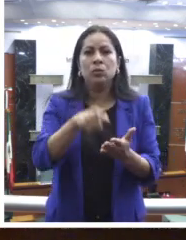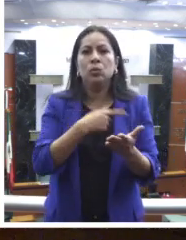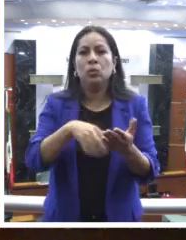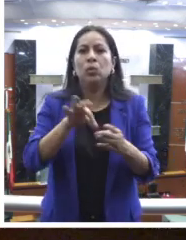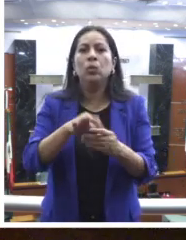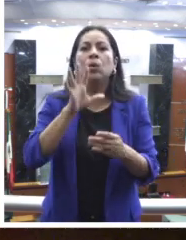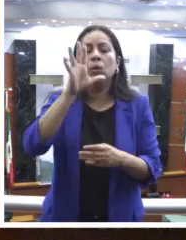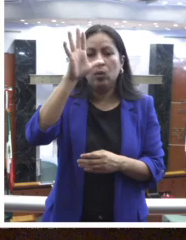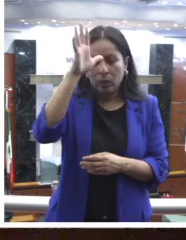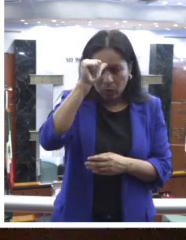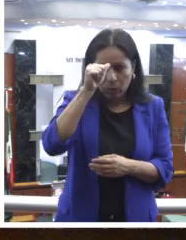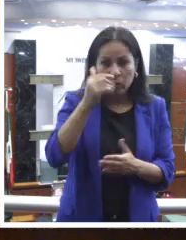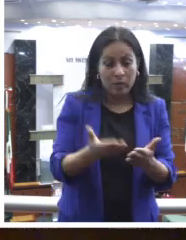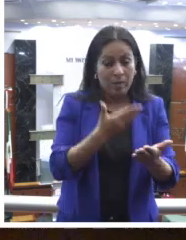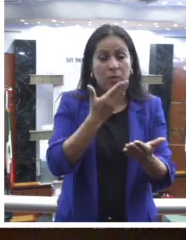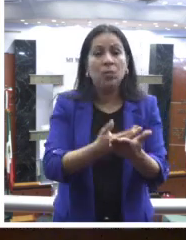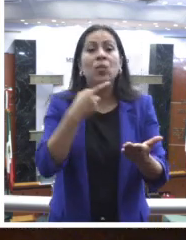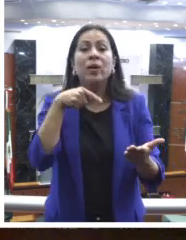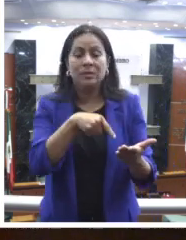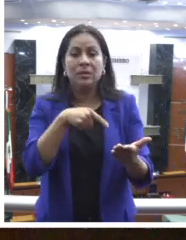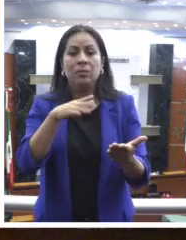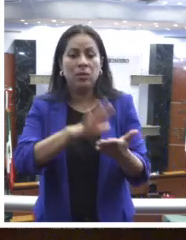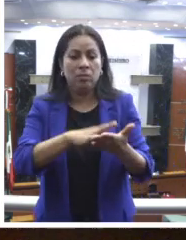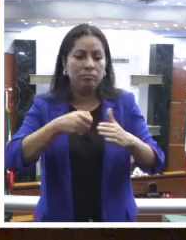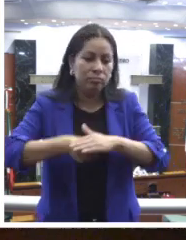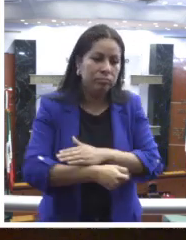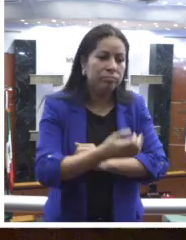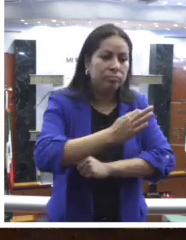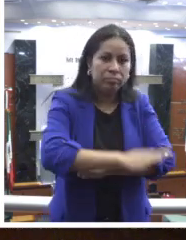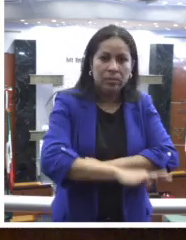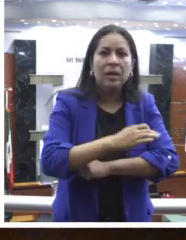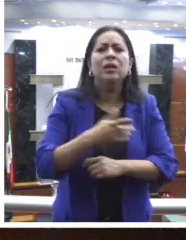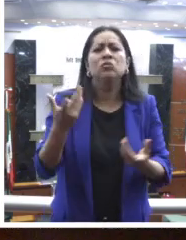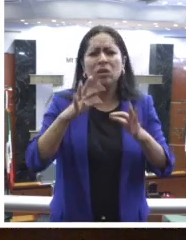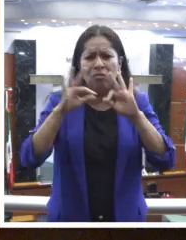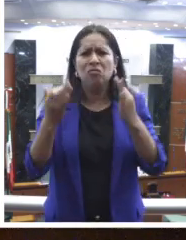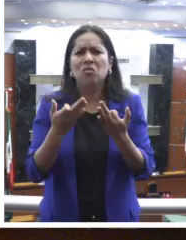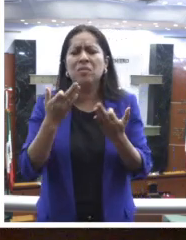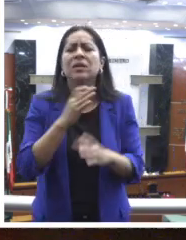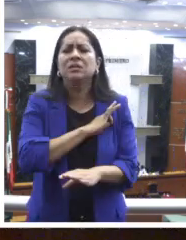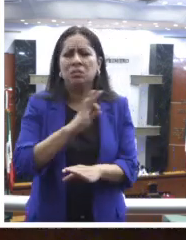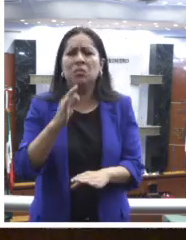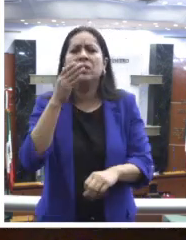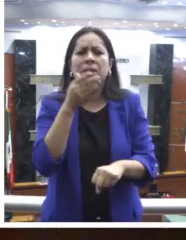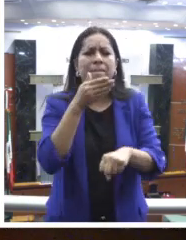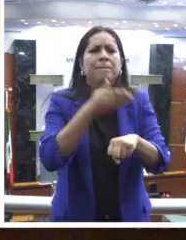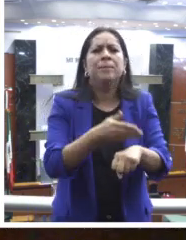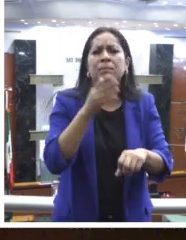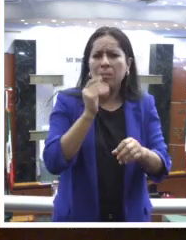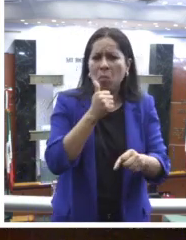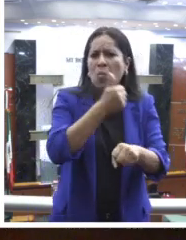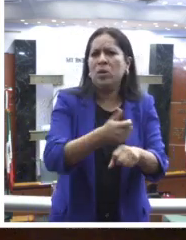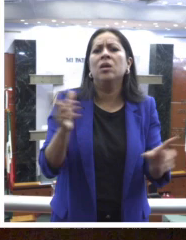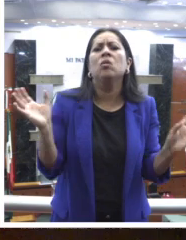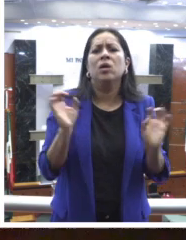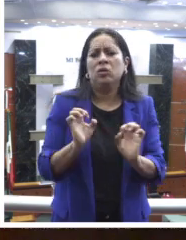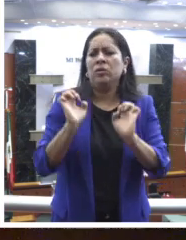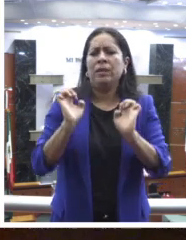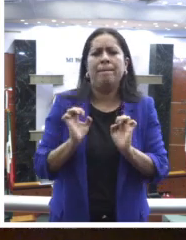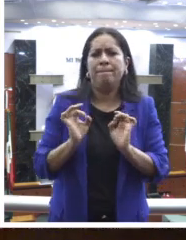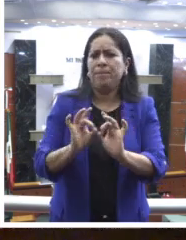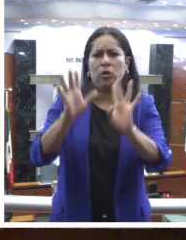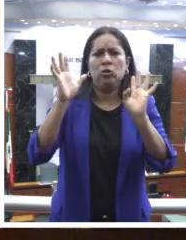favor de la propuesta ya que la prisión preventiva es una medida cautelar que se puede imponer cuando existan riesgos en el proceso